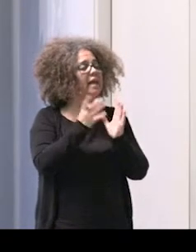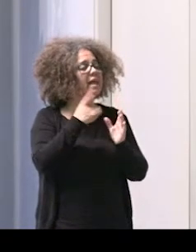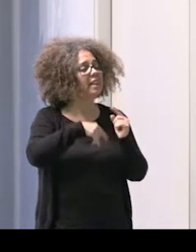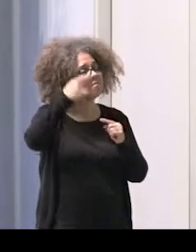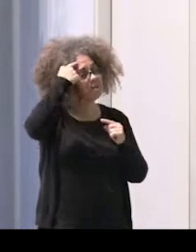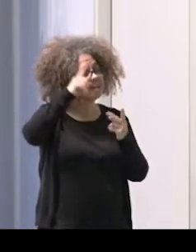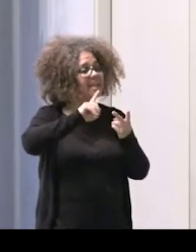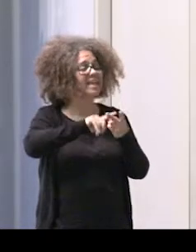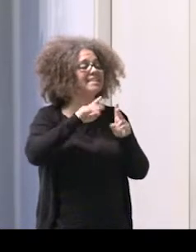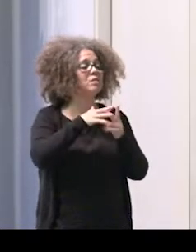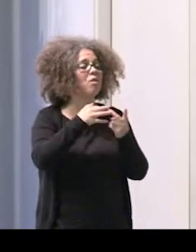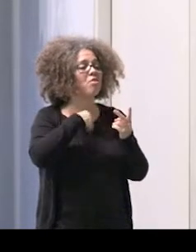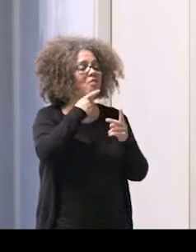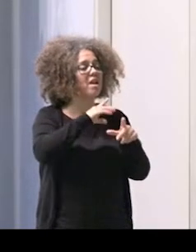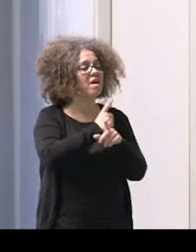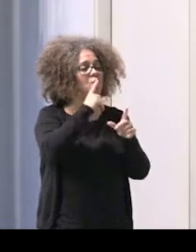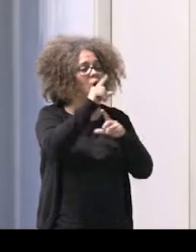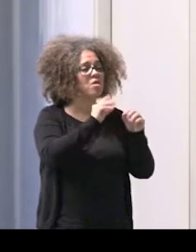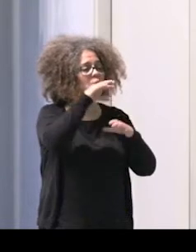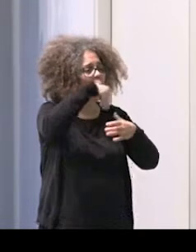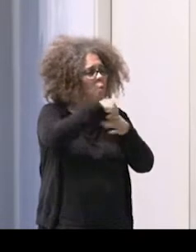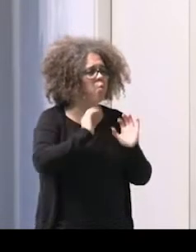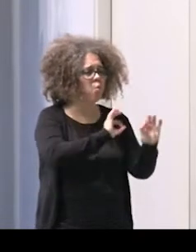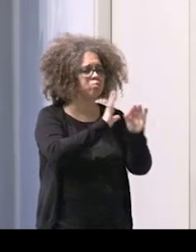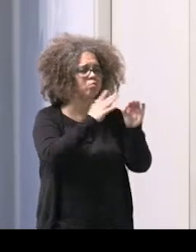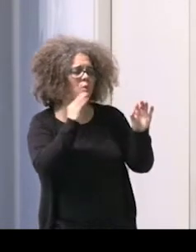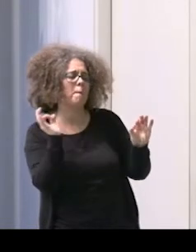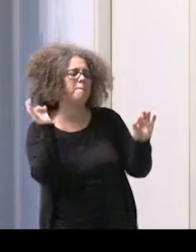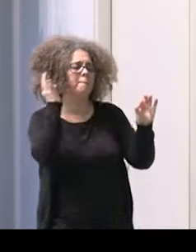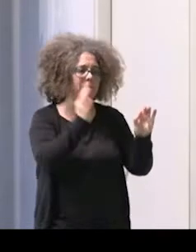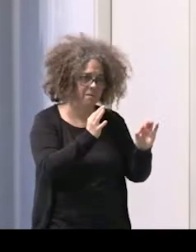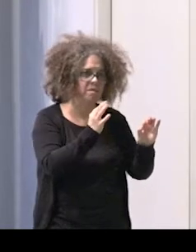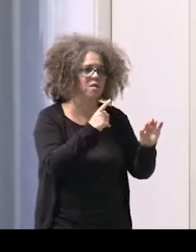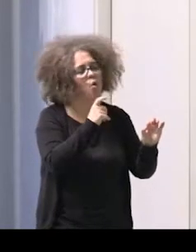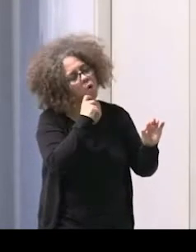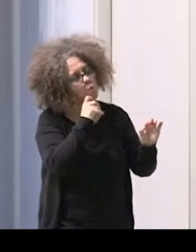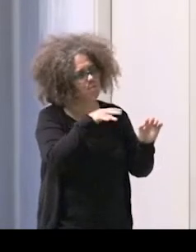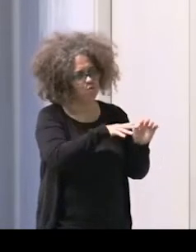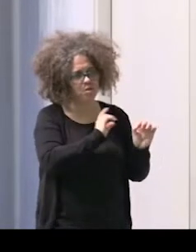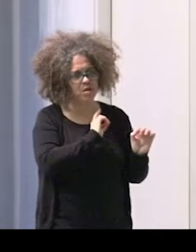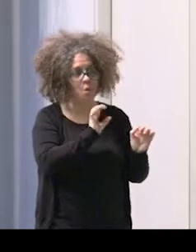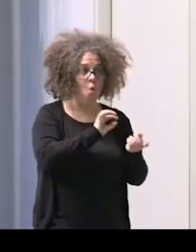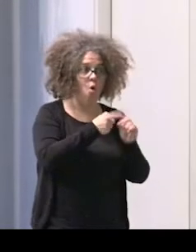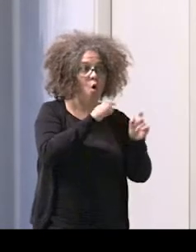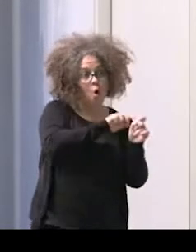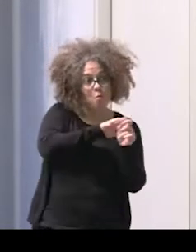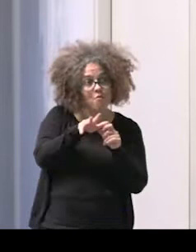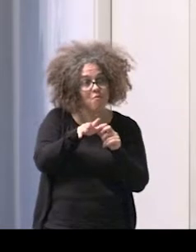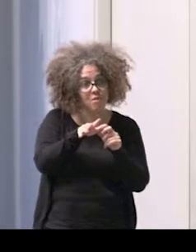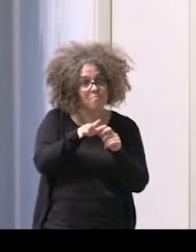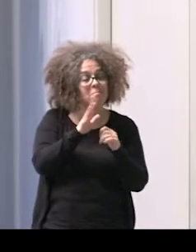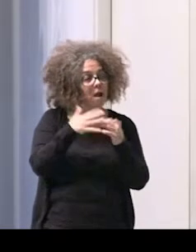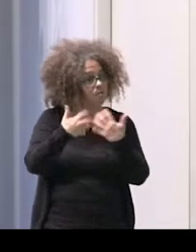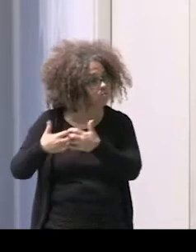nervio auditivo en el momento de la implantación tiene una influencia sobre el rendimiento. Pero hoy, por motivos de tiempo, voy a hablar únicamente